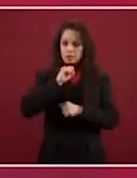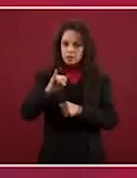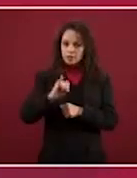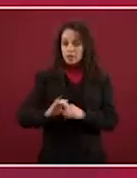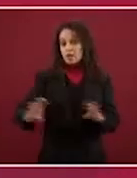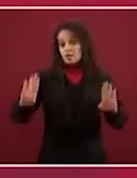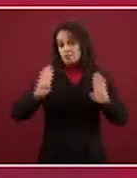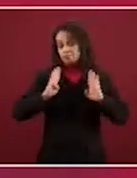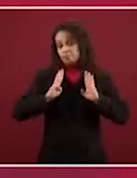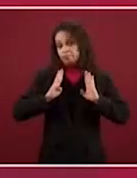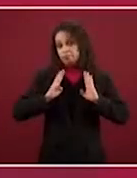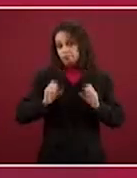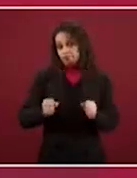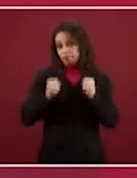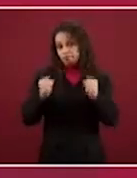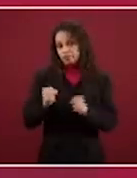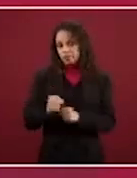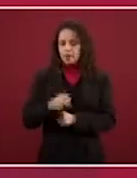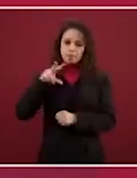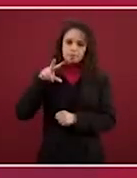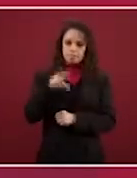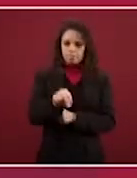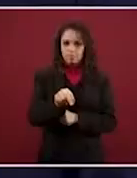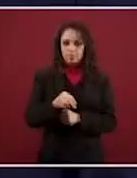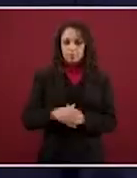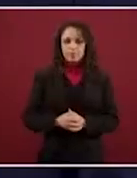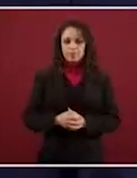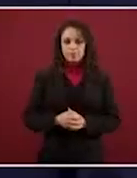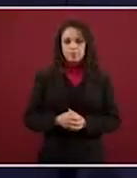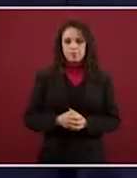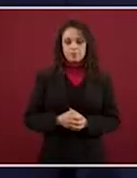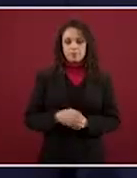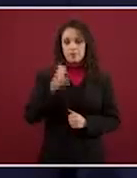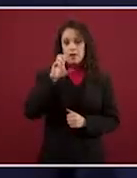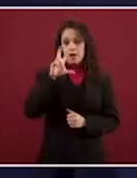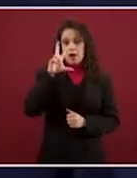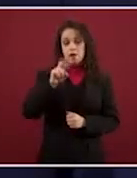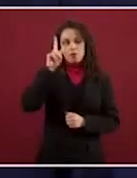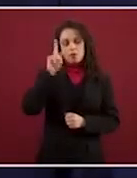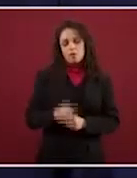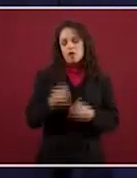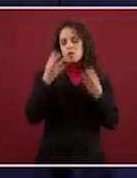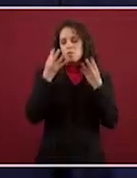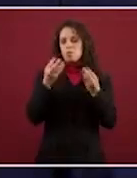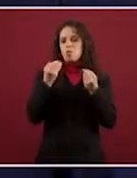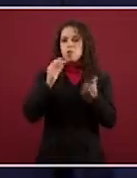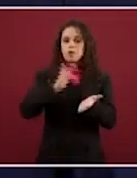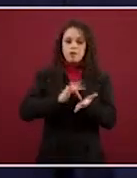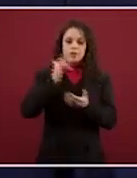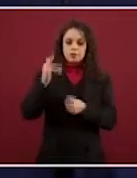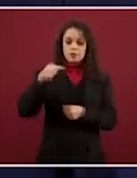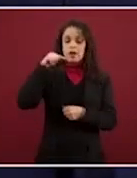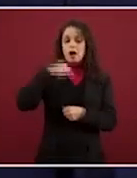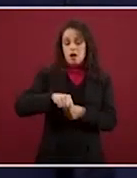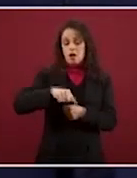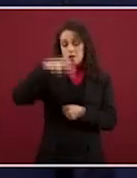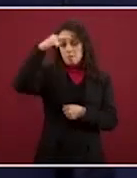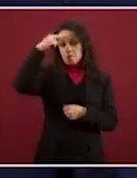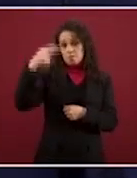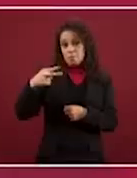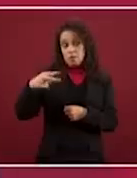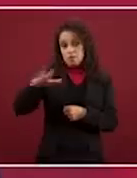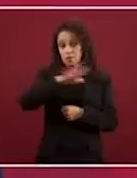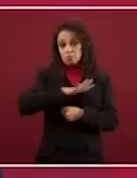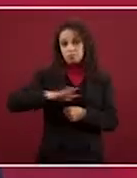Y hablé con Evo, se fue muy agradecido con el pueblo de México, muy agradecido con los